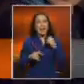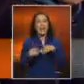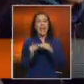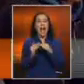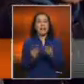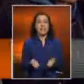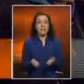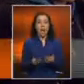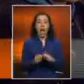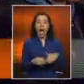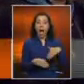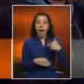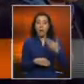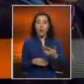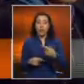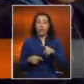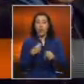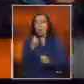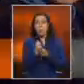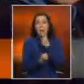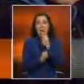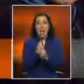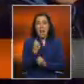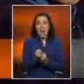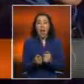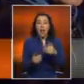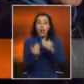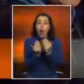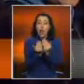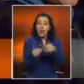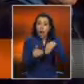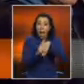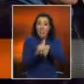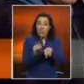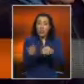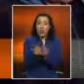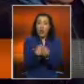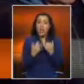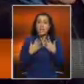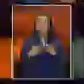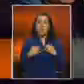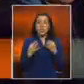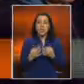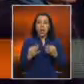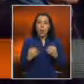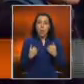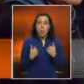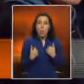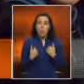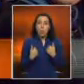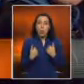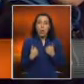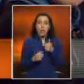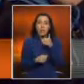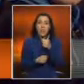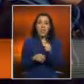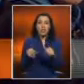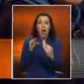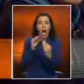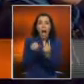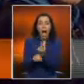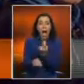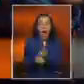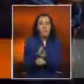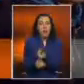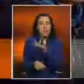Afuera todos pelean. En el colegio, aquí dentro del colegio, nos sentimos más seguros porque los directores lo hablan,